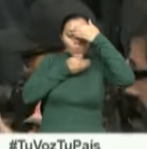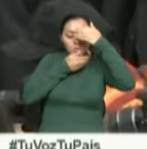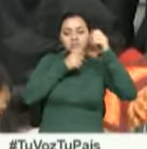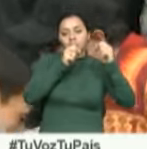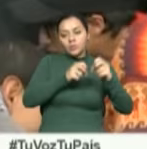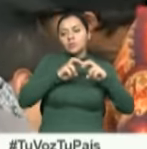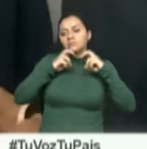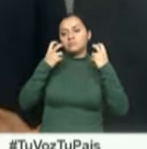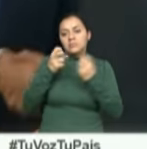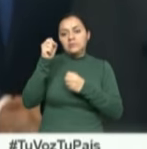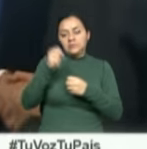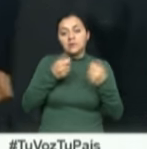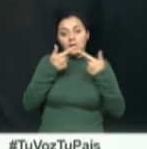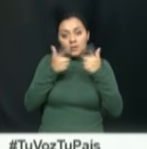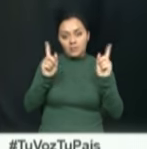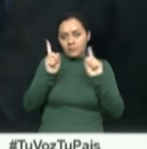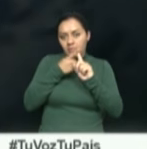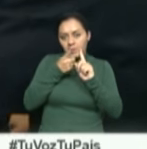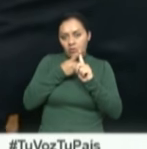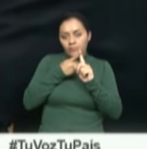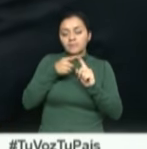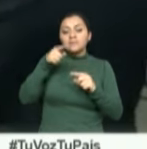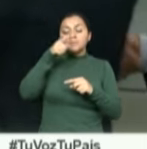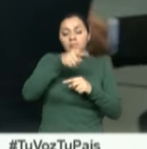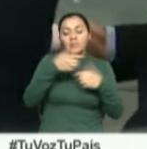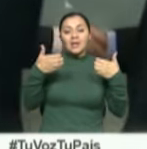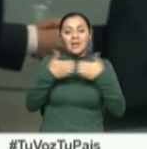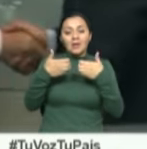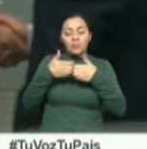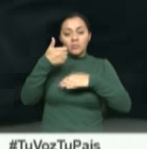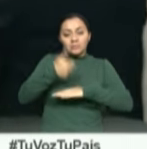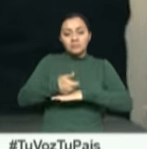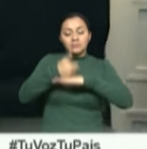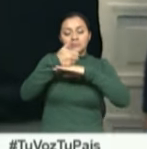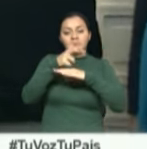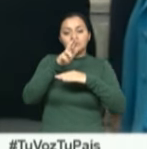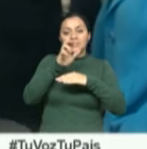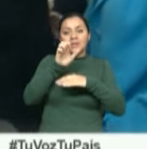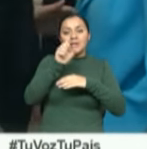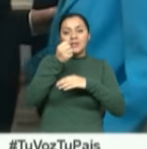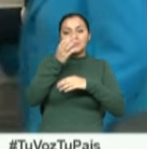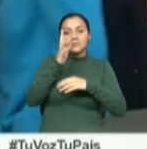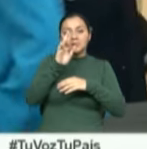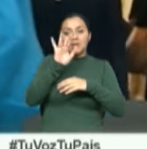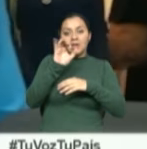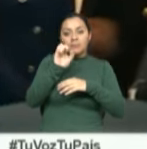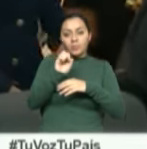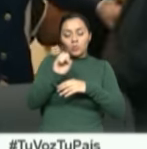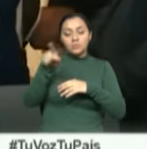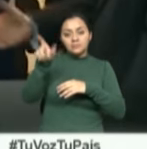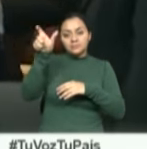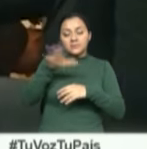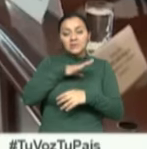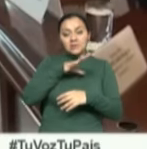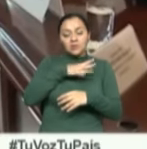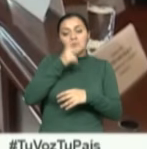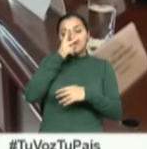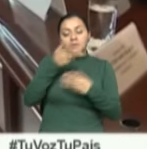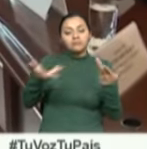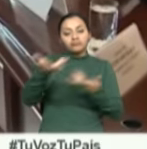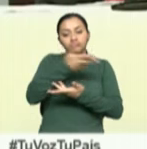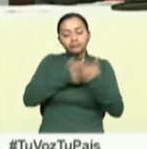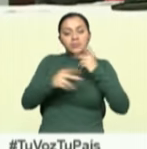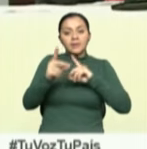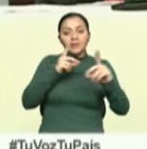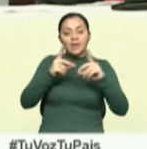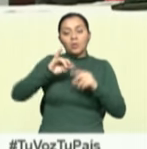de negociaciones. El jefe del equipo negociador del gobierno colombiano, Juan Camilo Restrepo, señaló que las conversaciones de